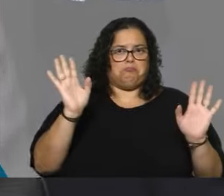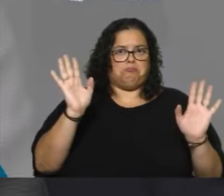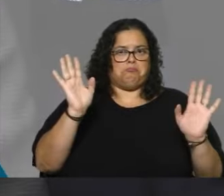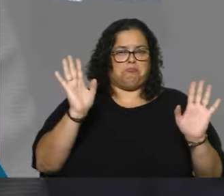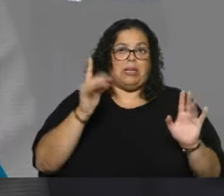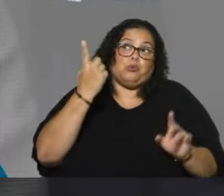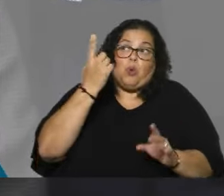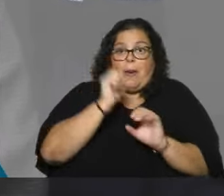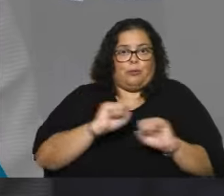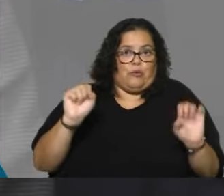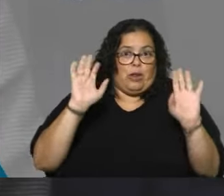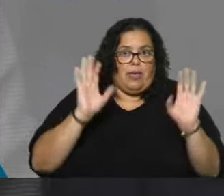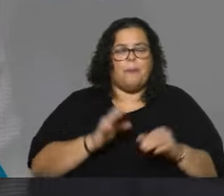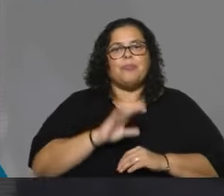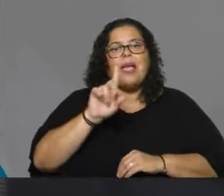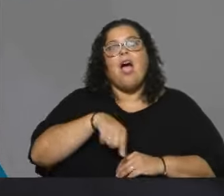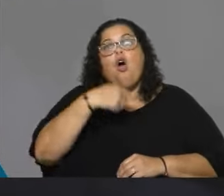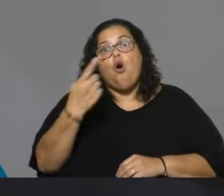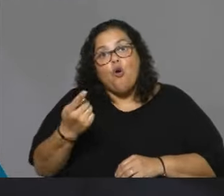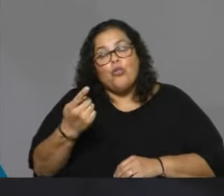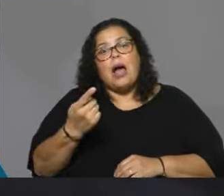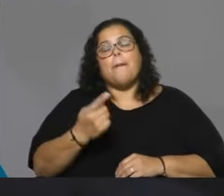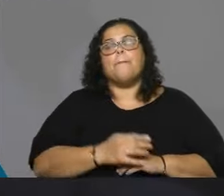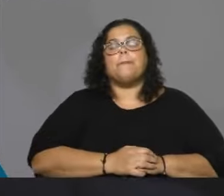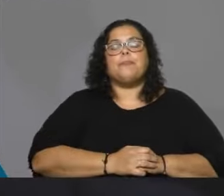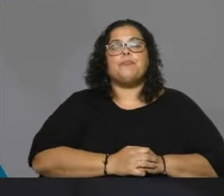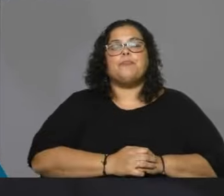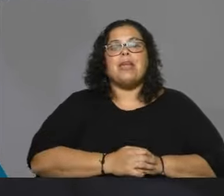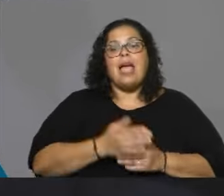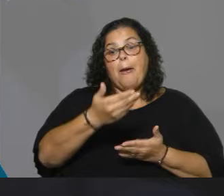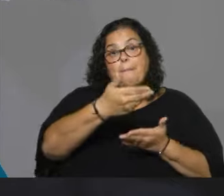Otra cosa, digo, en la papeleta de la recolección de firmas,